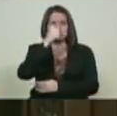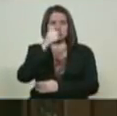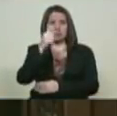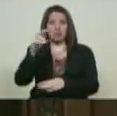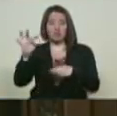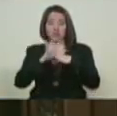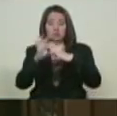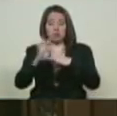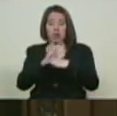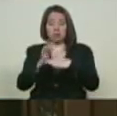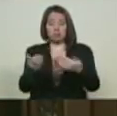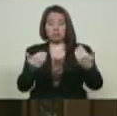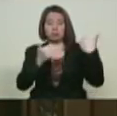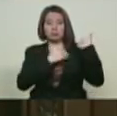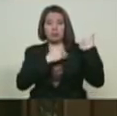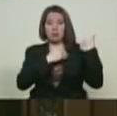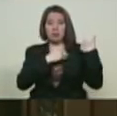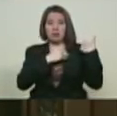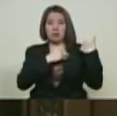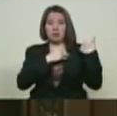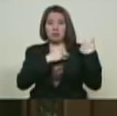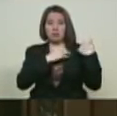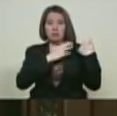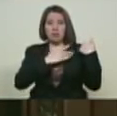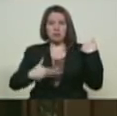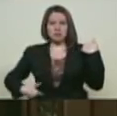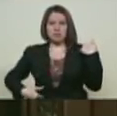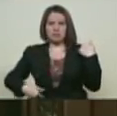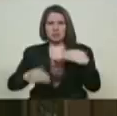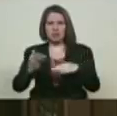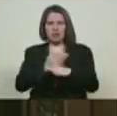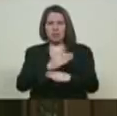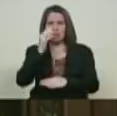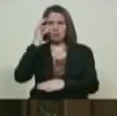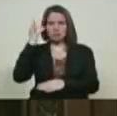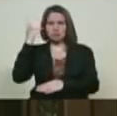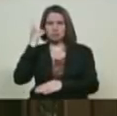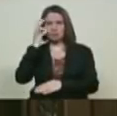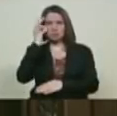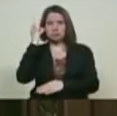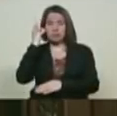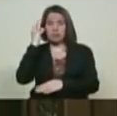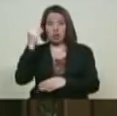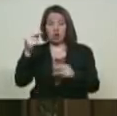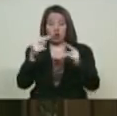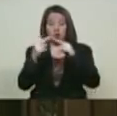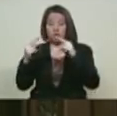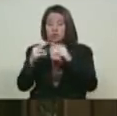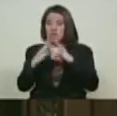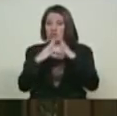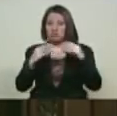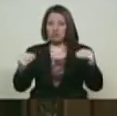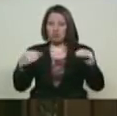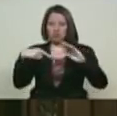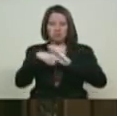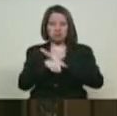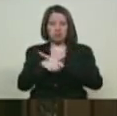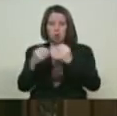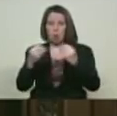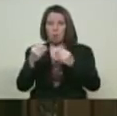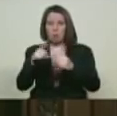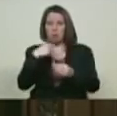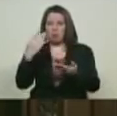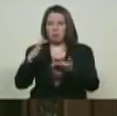por el presidente de entonces, Juan Manuel Santos, conocía de toda la operación, etcétera, etcétera.